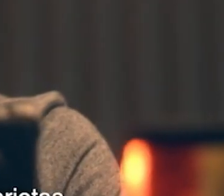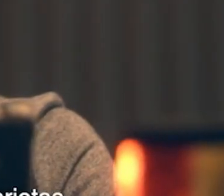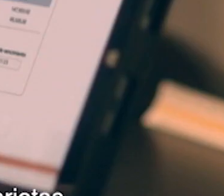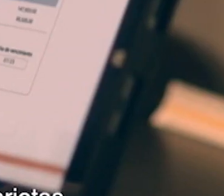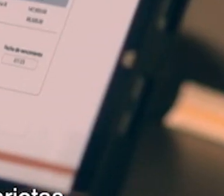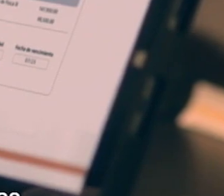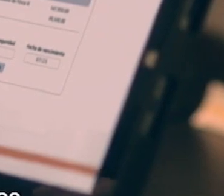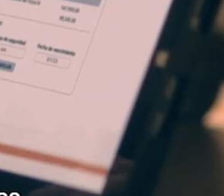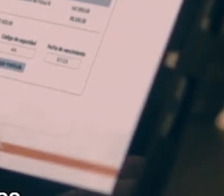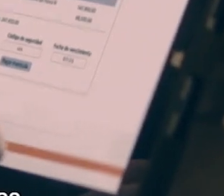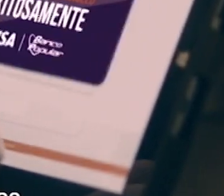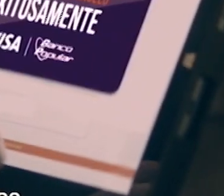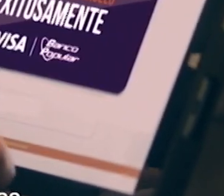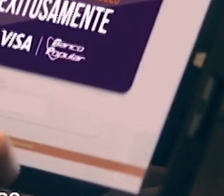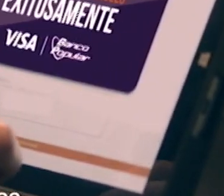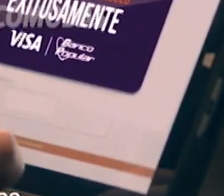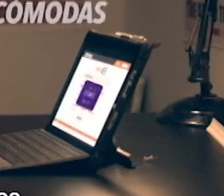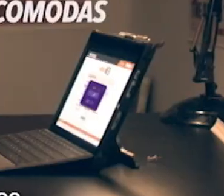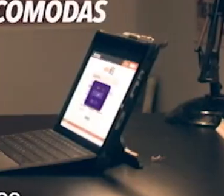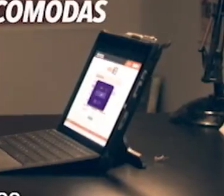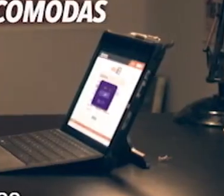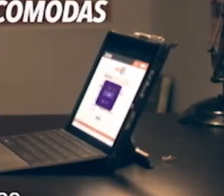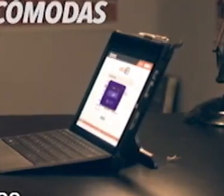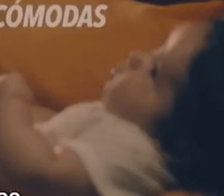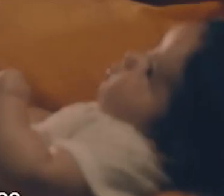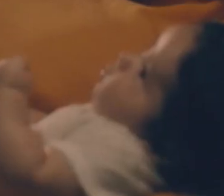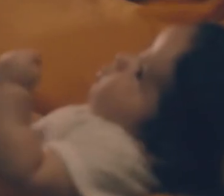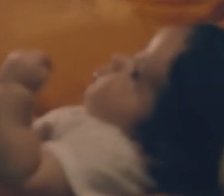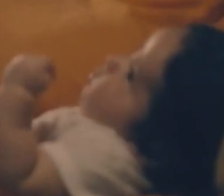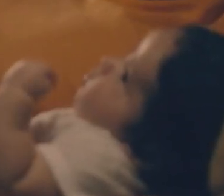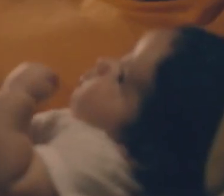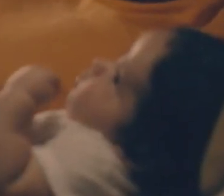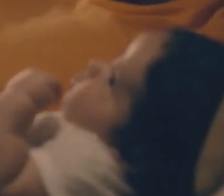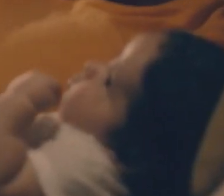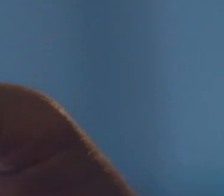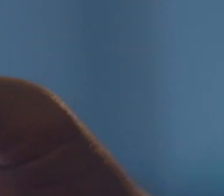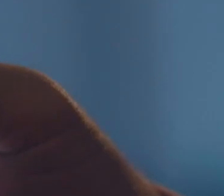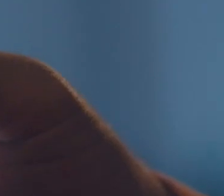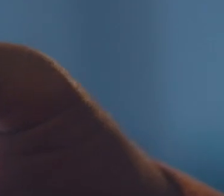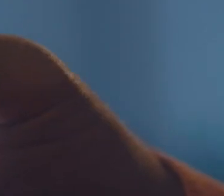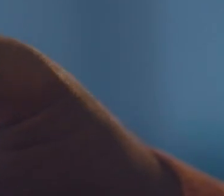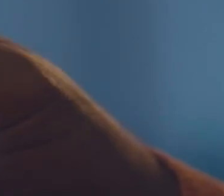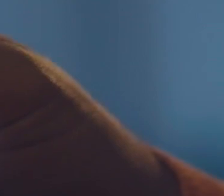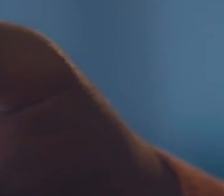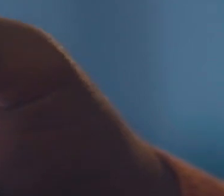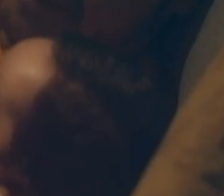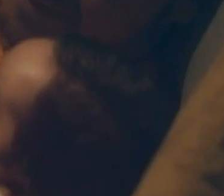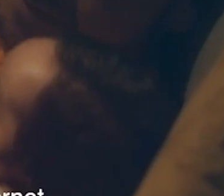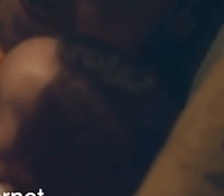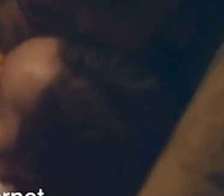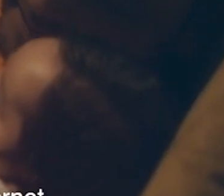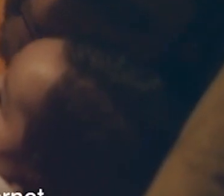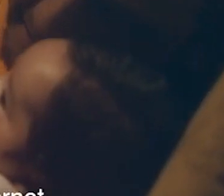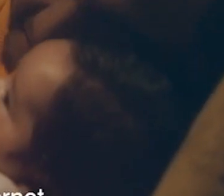y contexto. En unos minutos voy a conversar con 3 brillantes mujeres